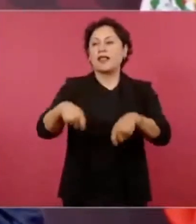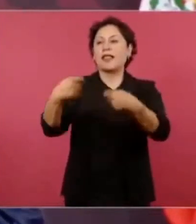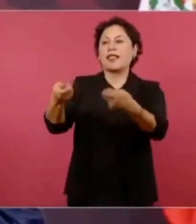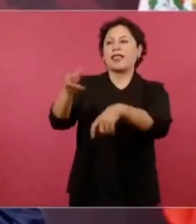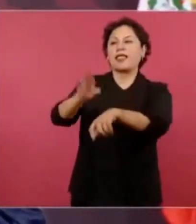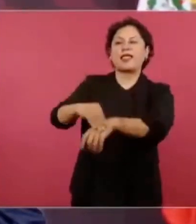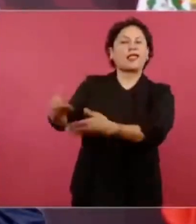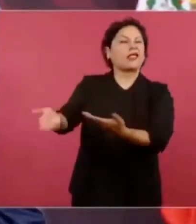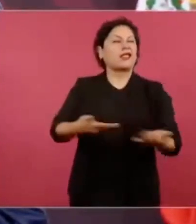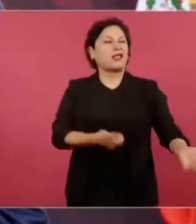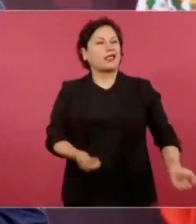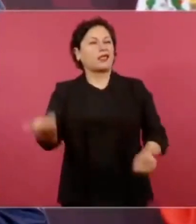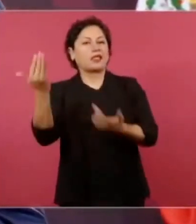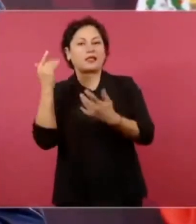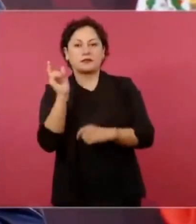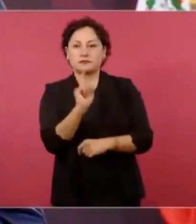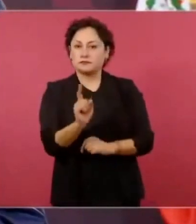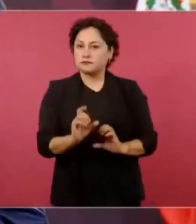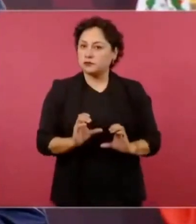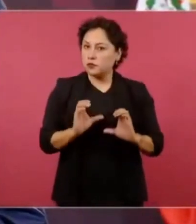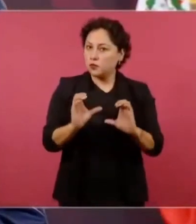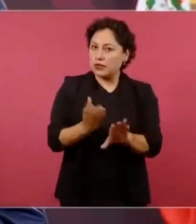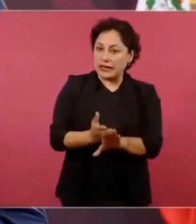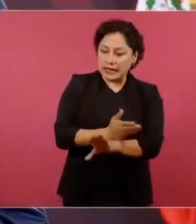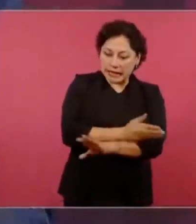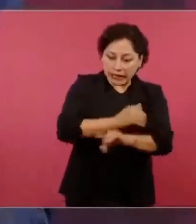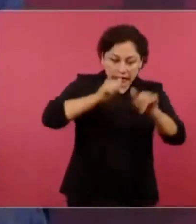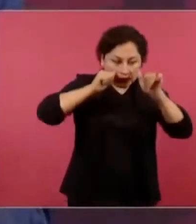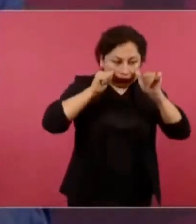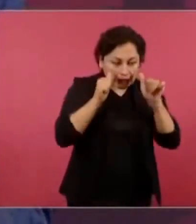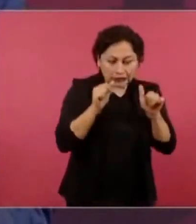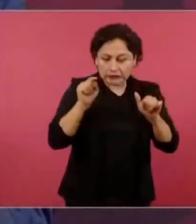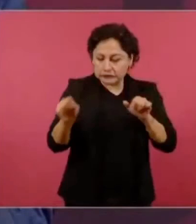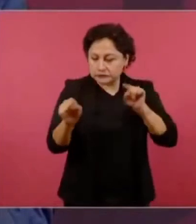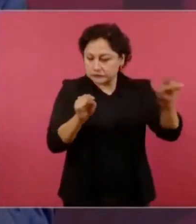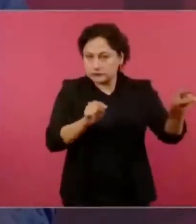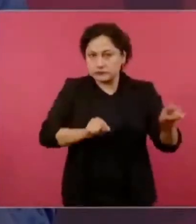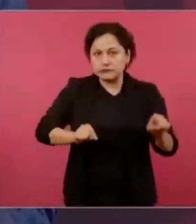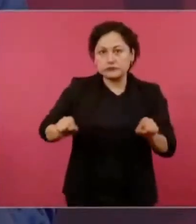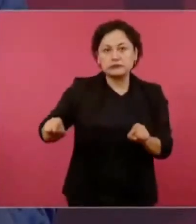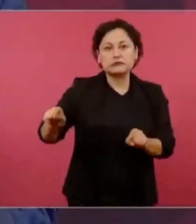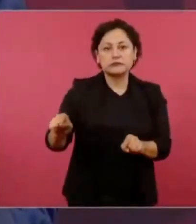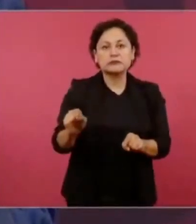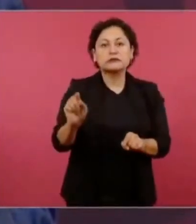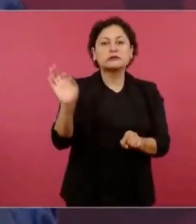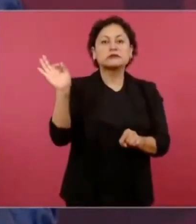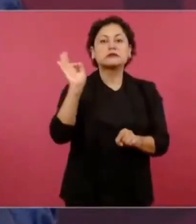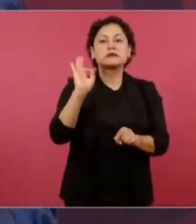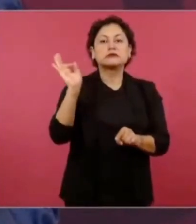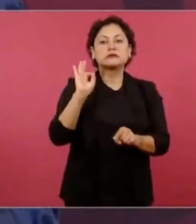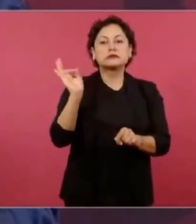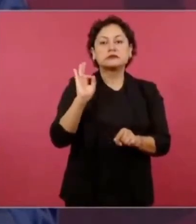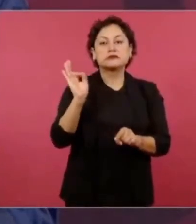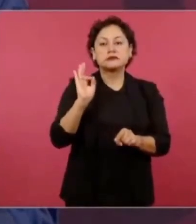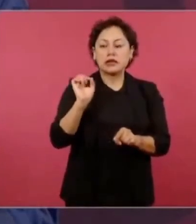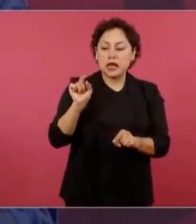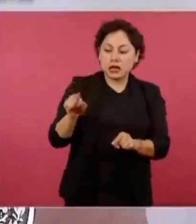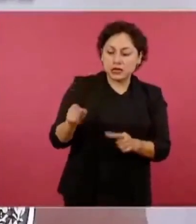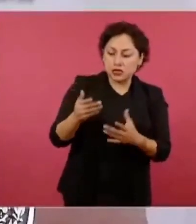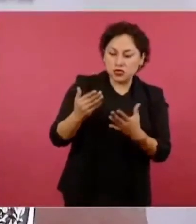siniestra y se otorguen permisos de construcción donde no hay servicios